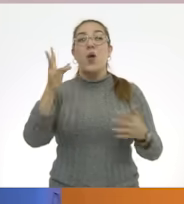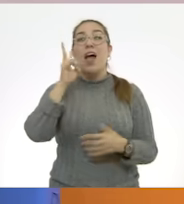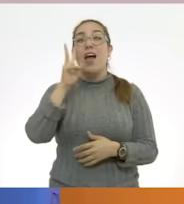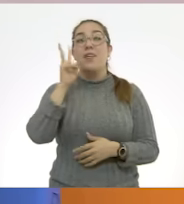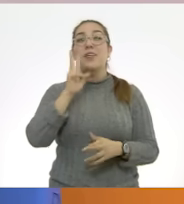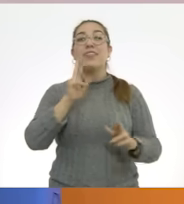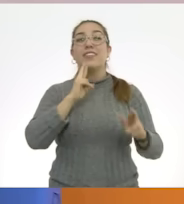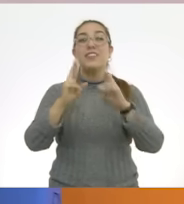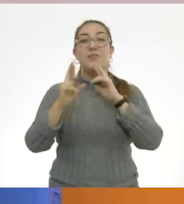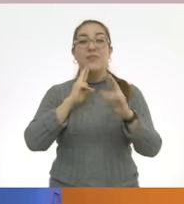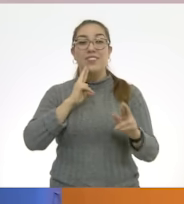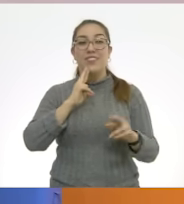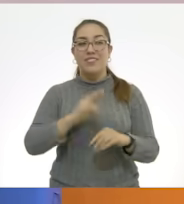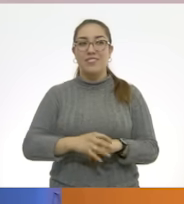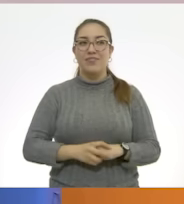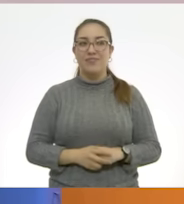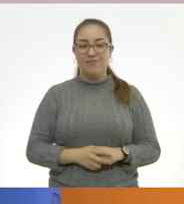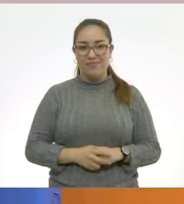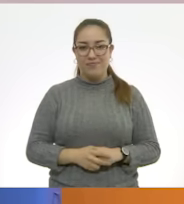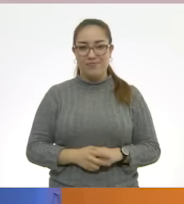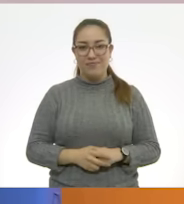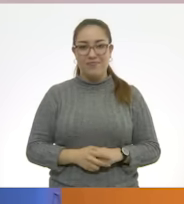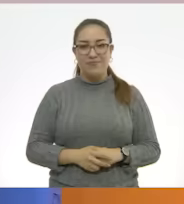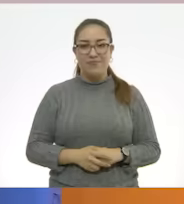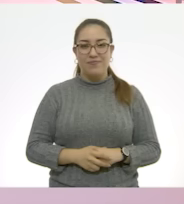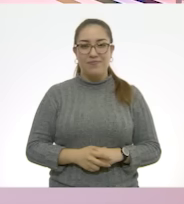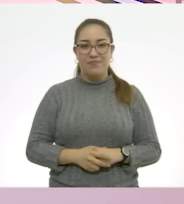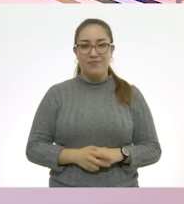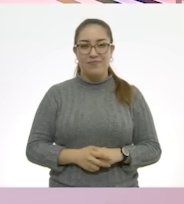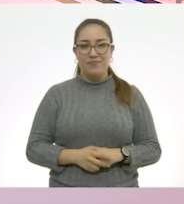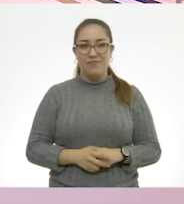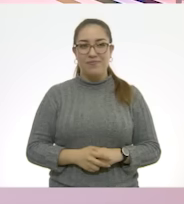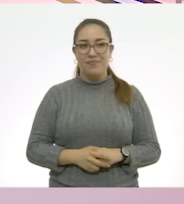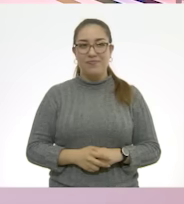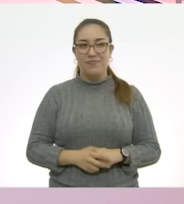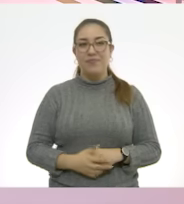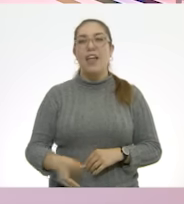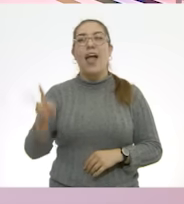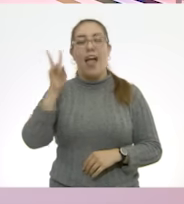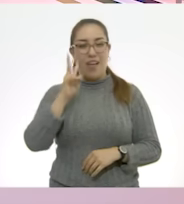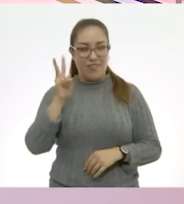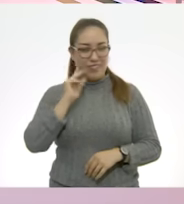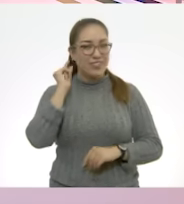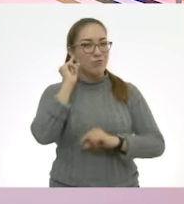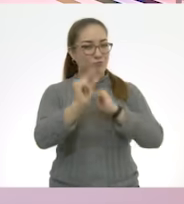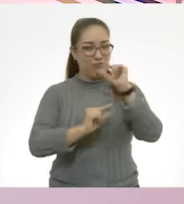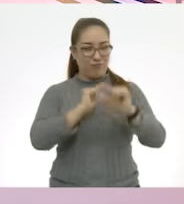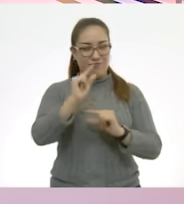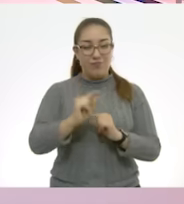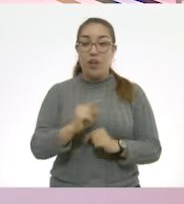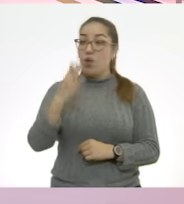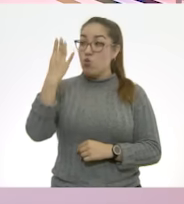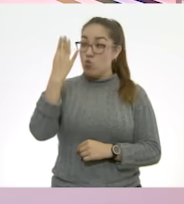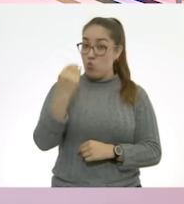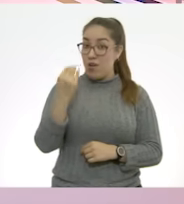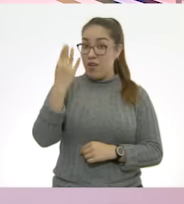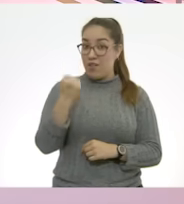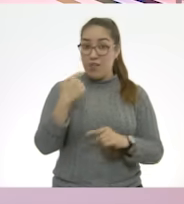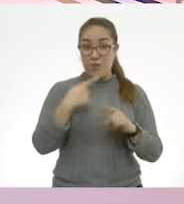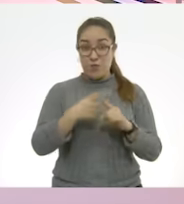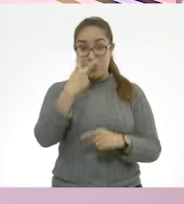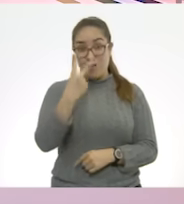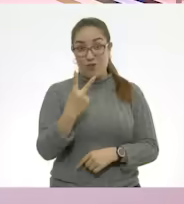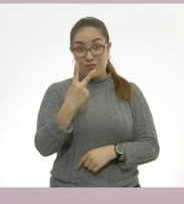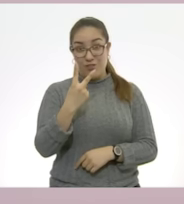¿va? ¿Lista? Sí, chan, chan, chan. En lo que tú terminas de contestar las tuyas, vamos viendo. 9 por